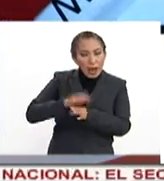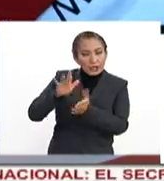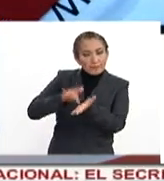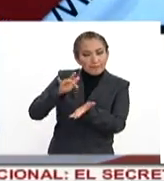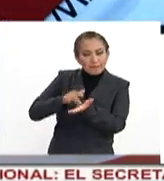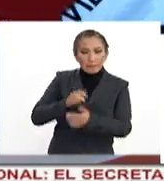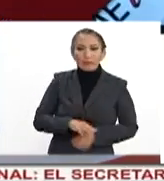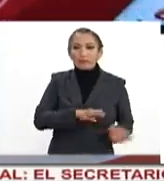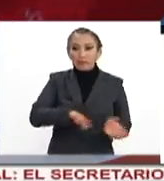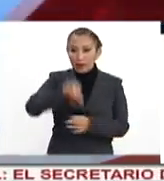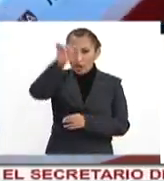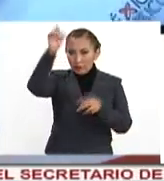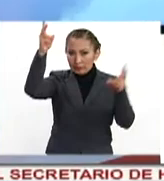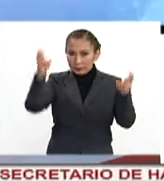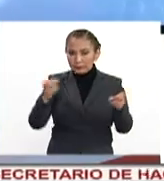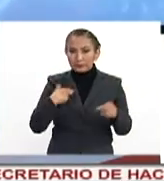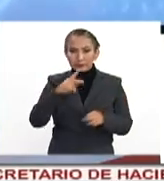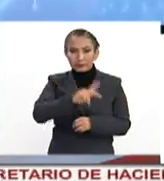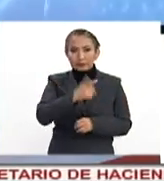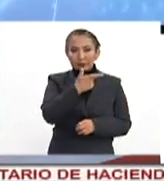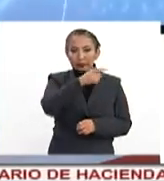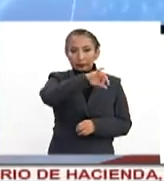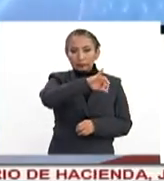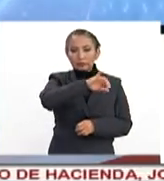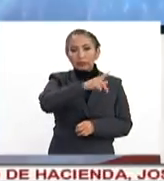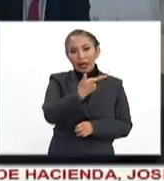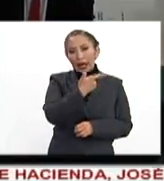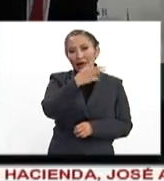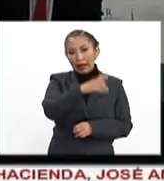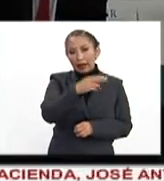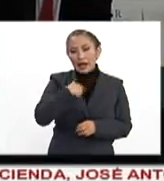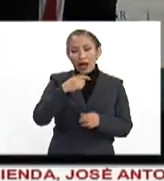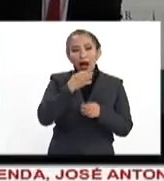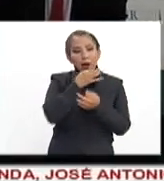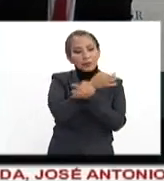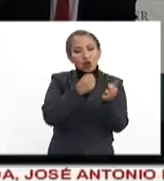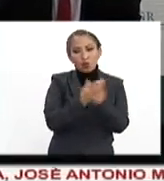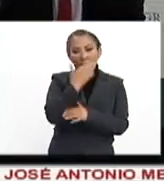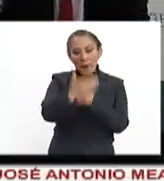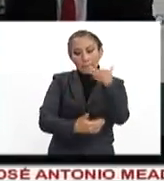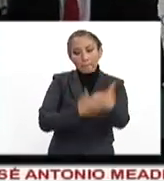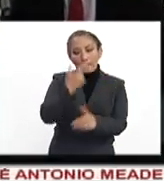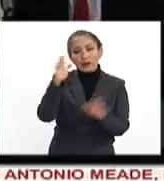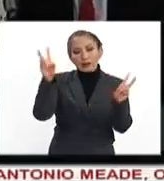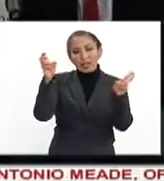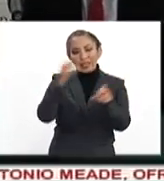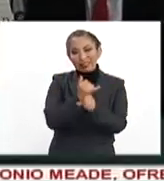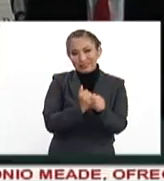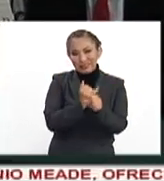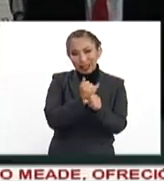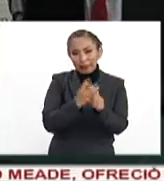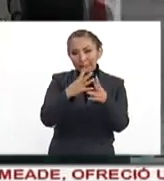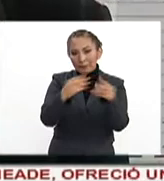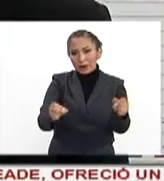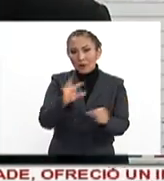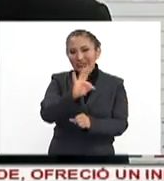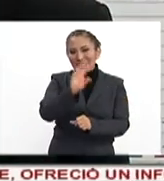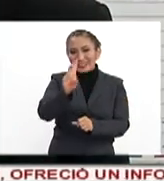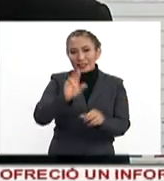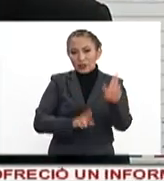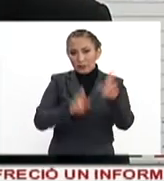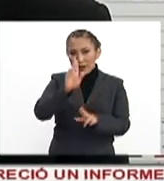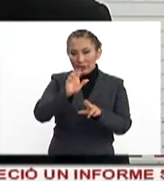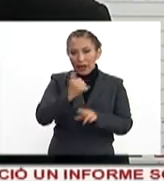a conocer. En otros asuntos, la Procuraduría General de la República dio nuevos avances sobre la investigación en torno a la desaparición de los